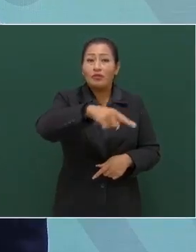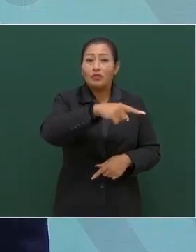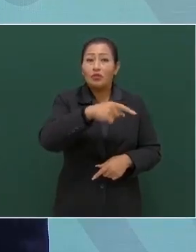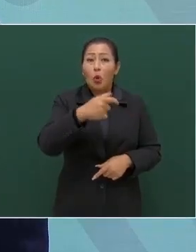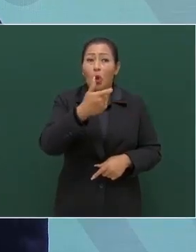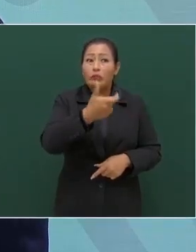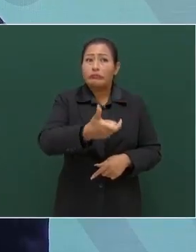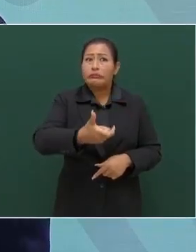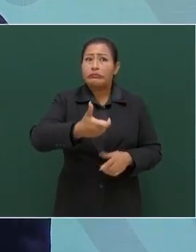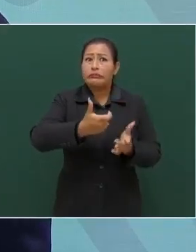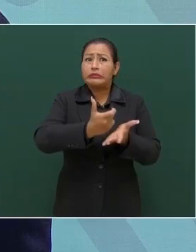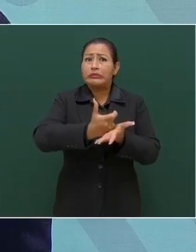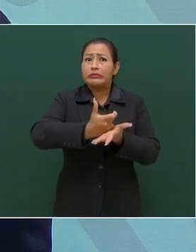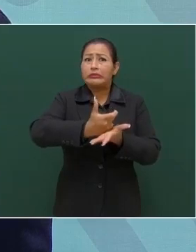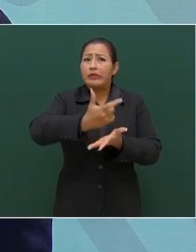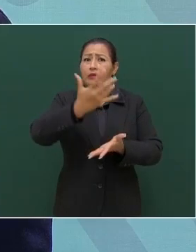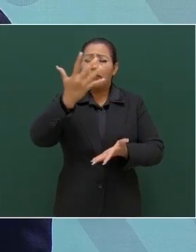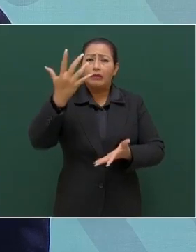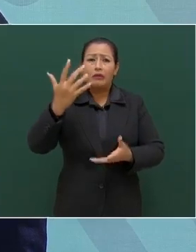costosísimos,